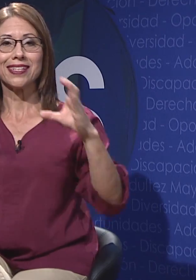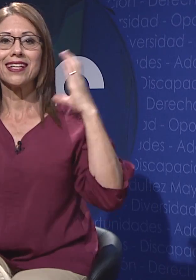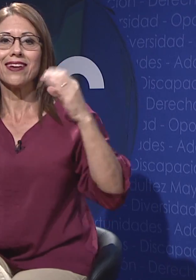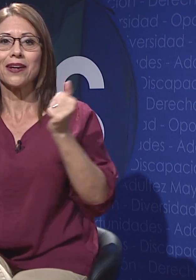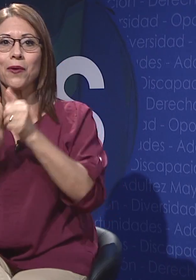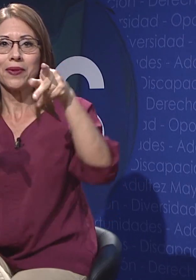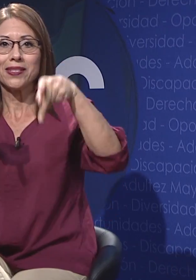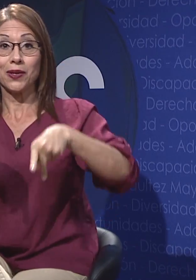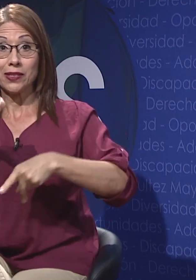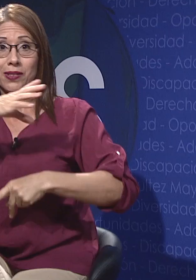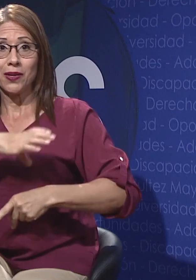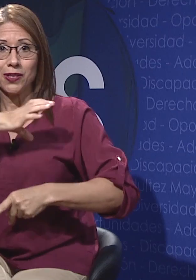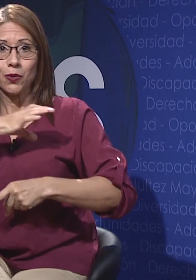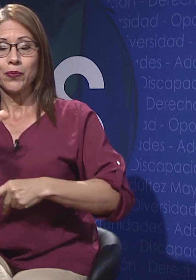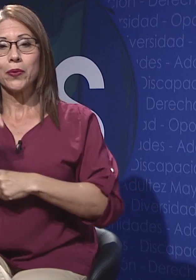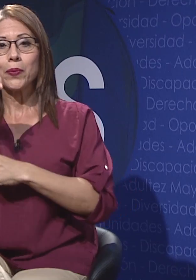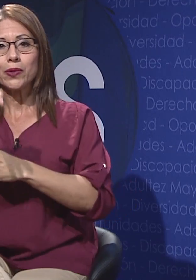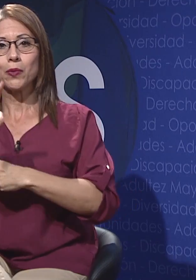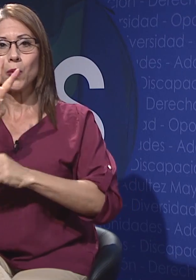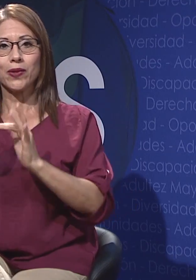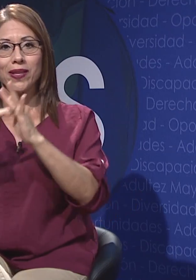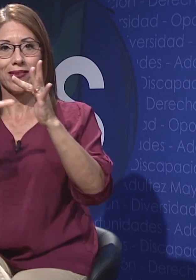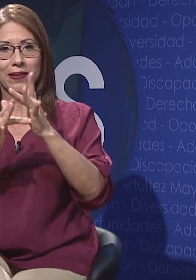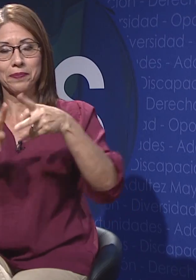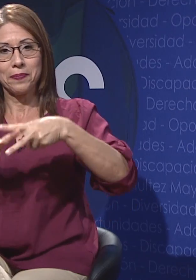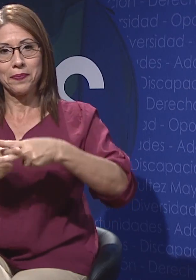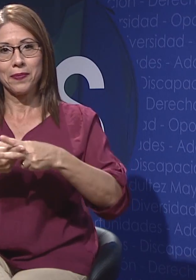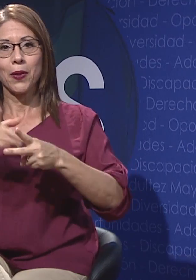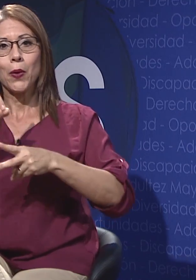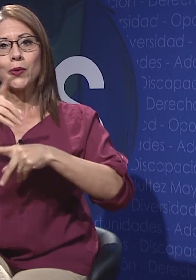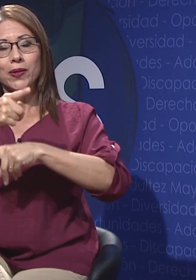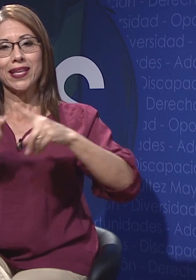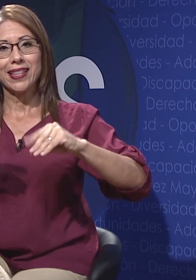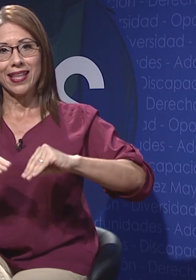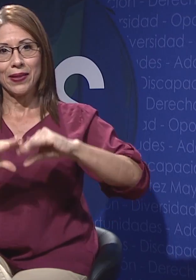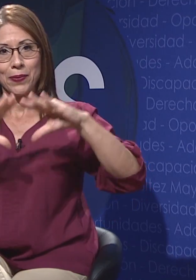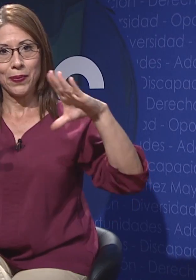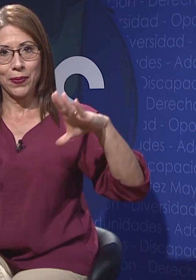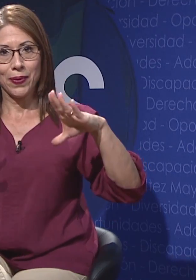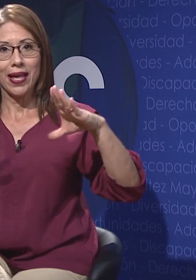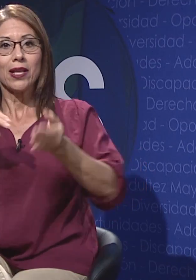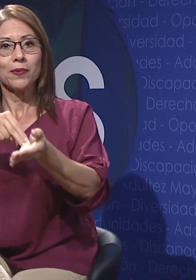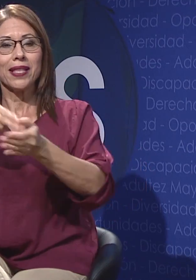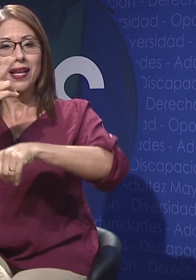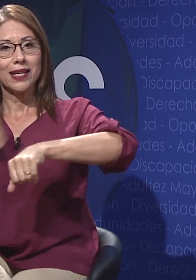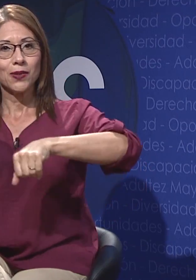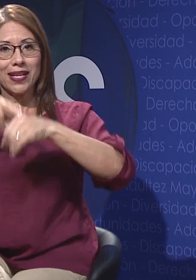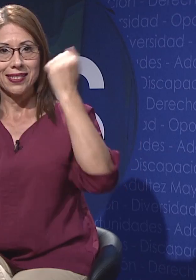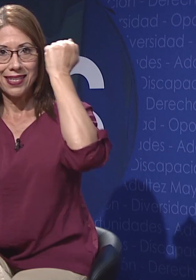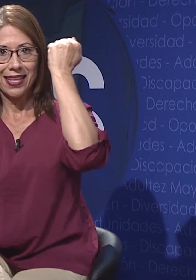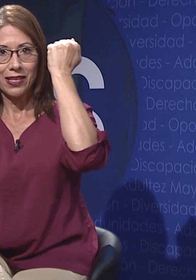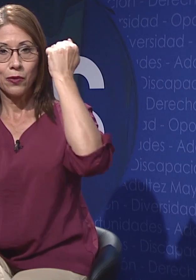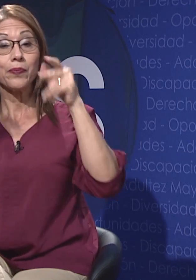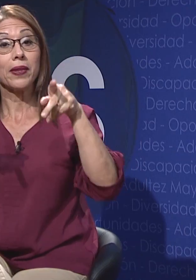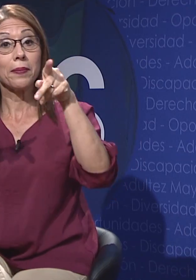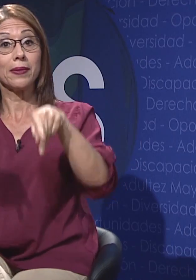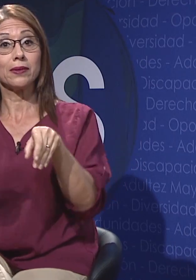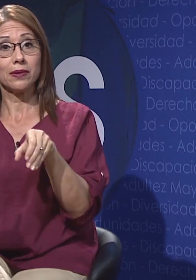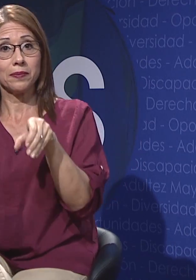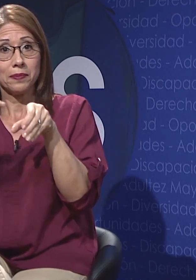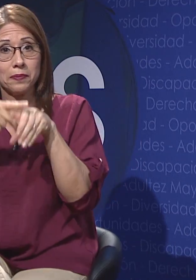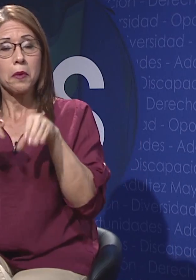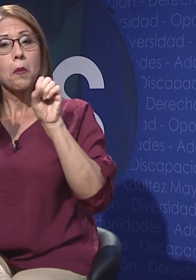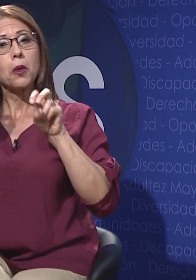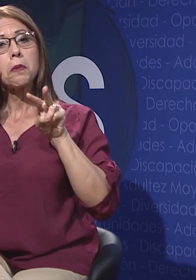celebrar con las personas con esta condición el próximo 4 de abril a partir de las 8:30 am en el Hospital Nacional Psiquiátrico.